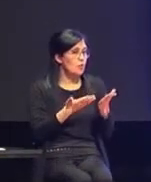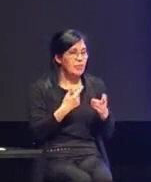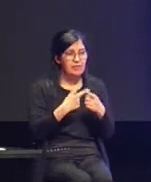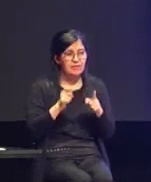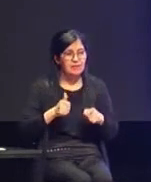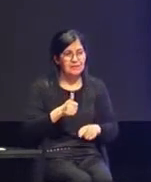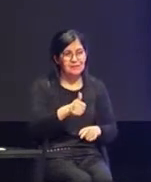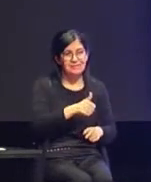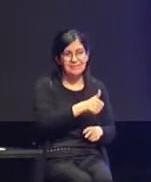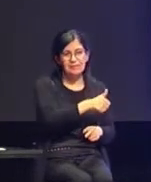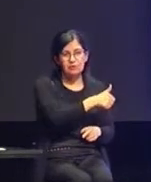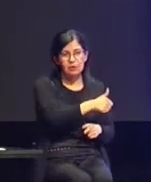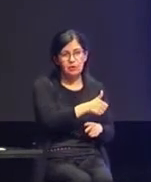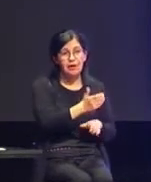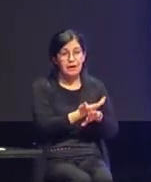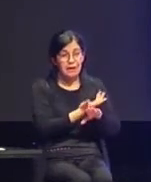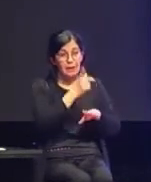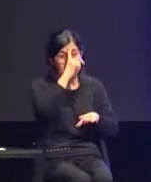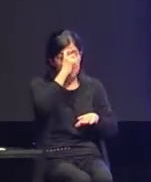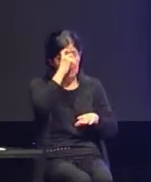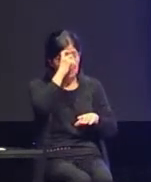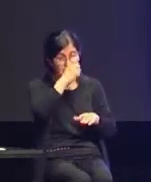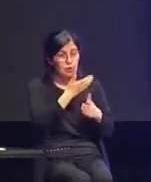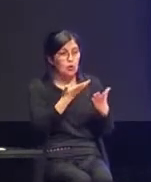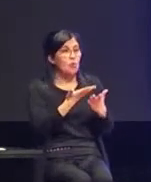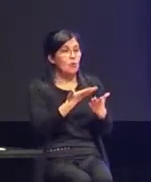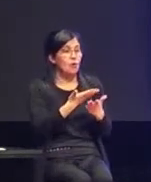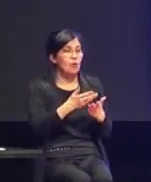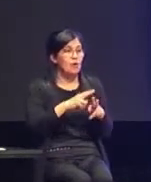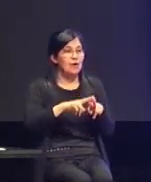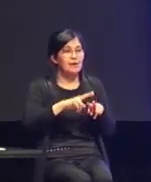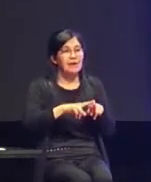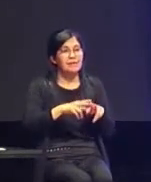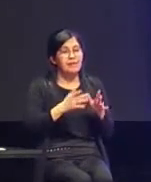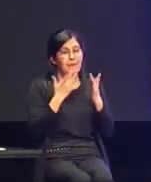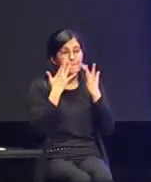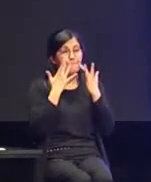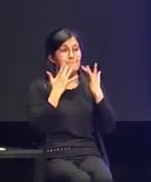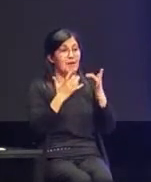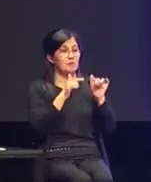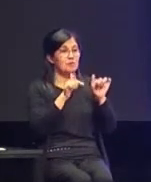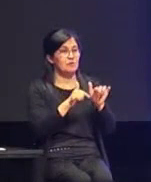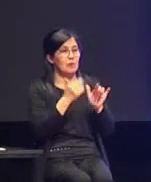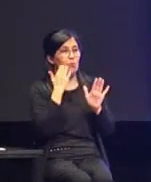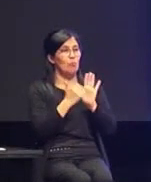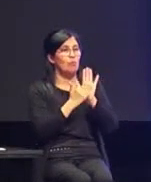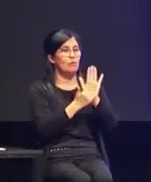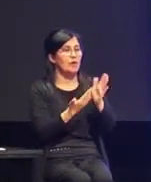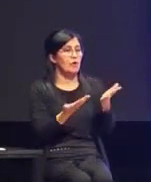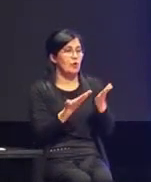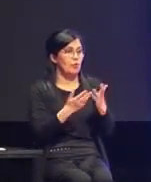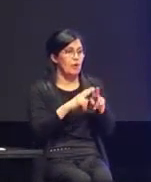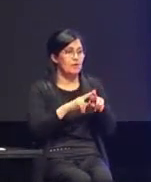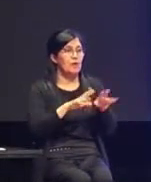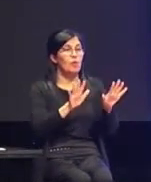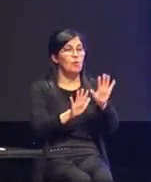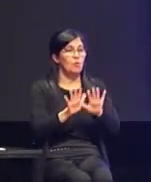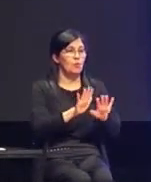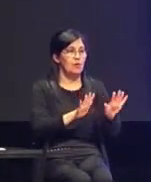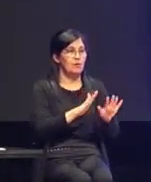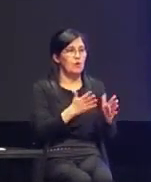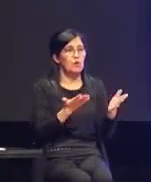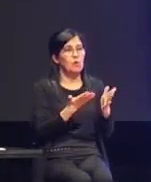de enfermería de los hospitales han impactado en este cuidado, cómo han bajado las tasas de mortalidad, cómo